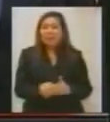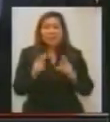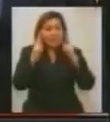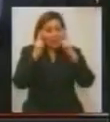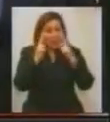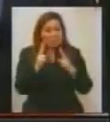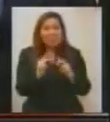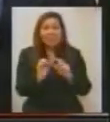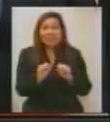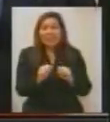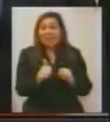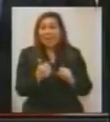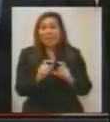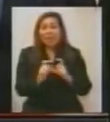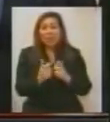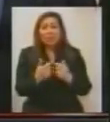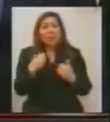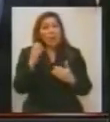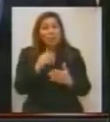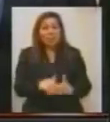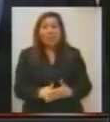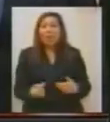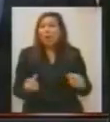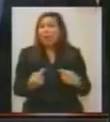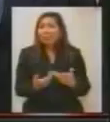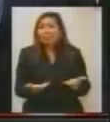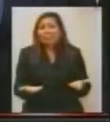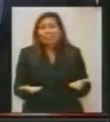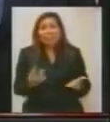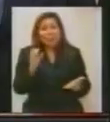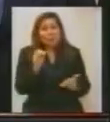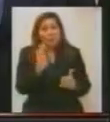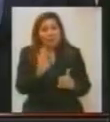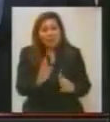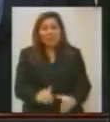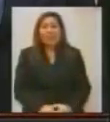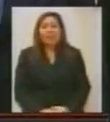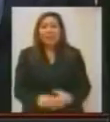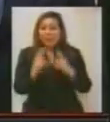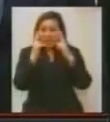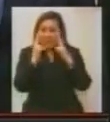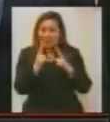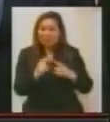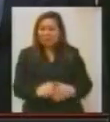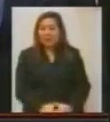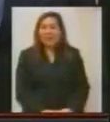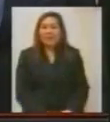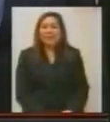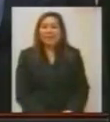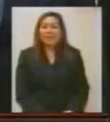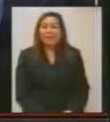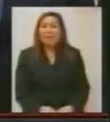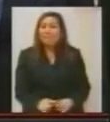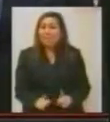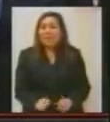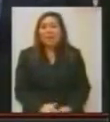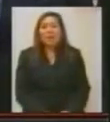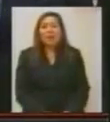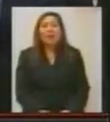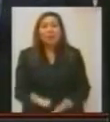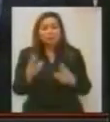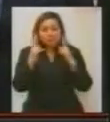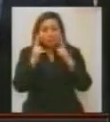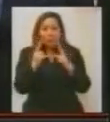respete. Si hay congresistas que opinan lo contrario, bueno, esa es su opinión y es absolutamente respetable, esa es su creencia. Pero el asunto es que hay